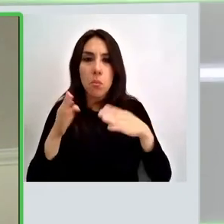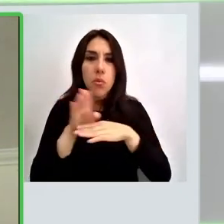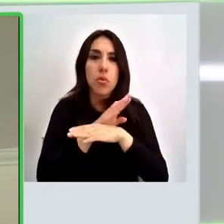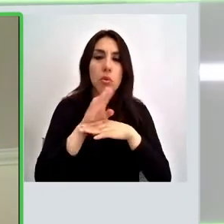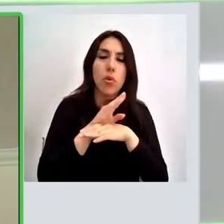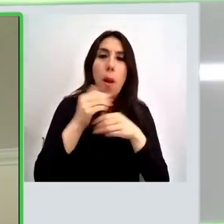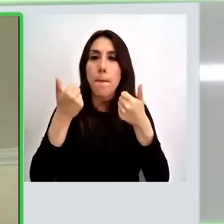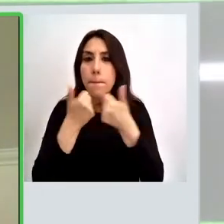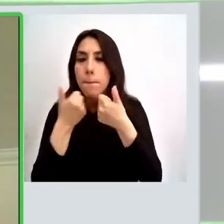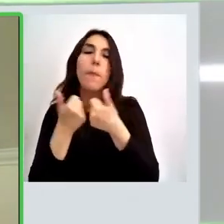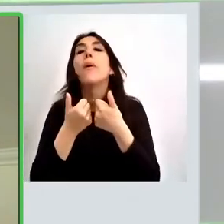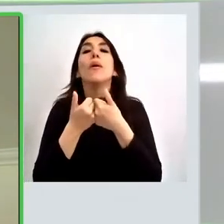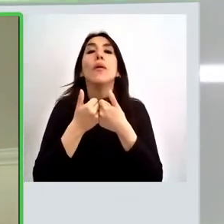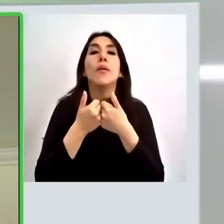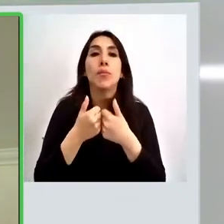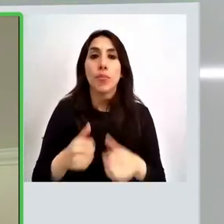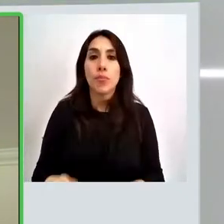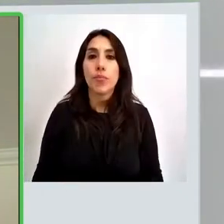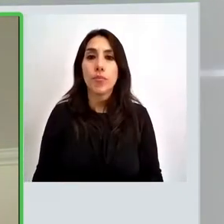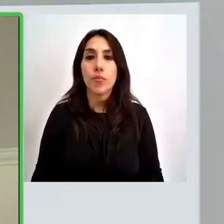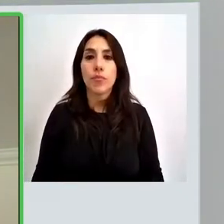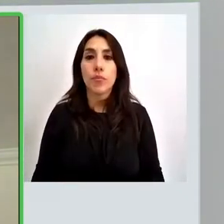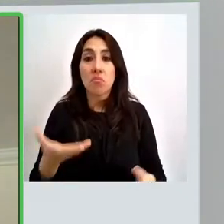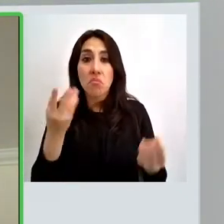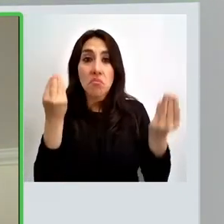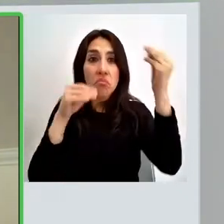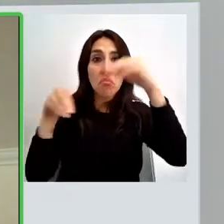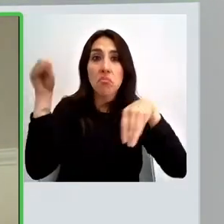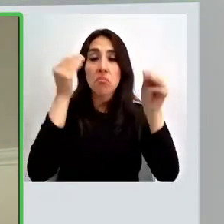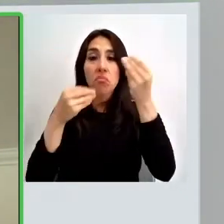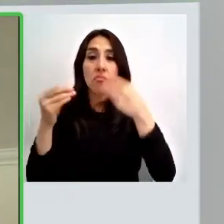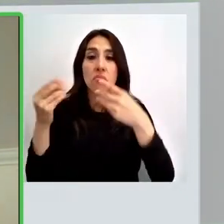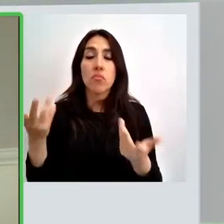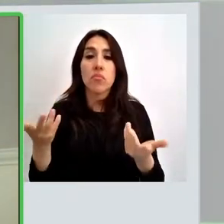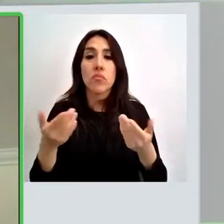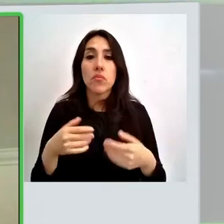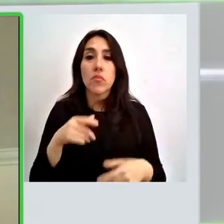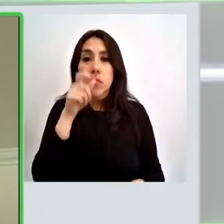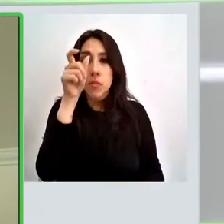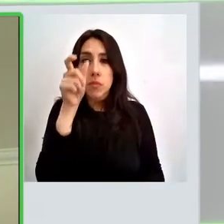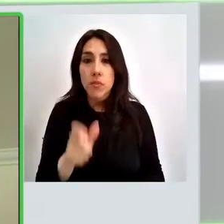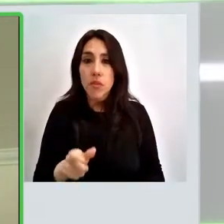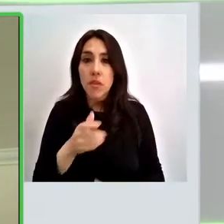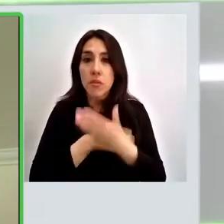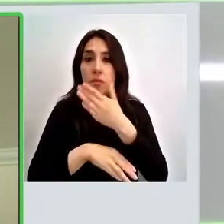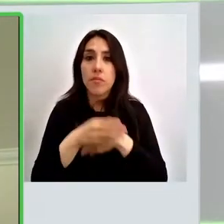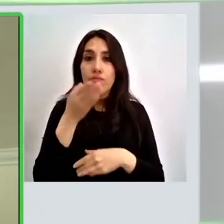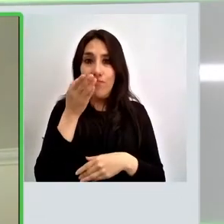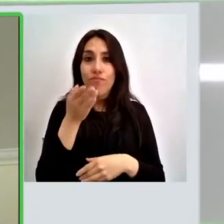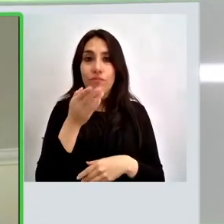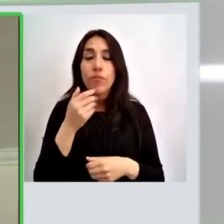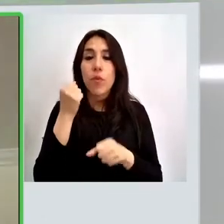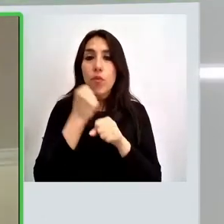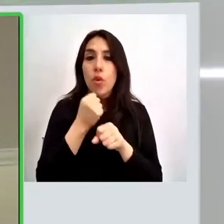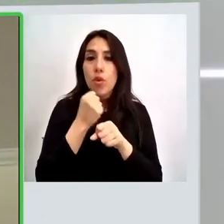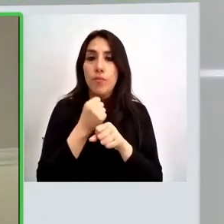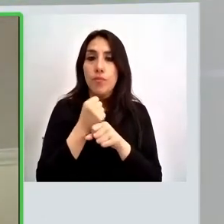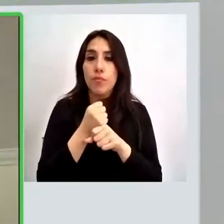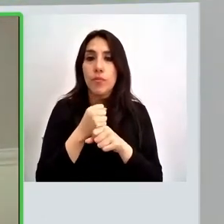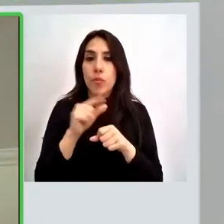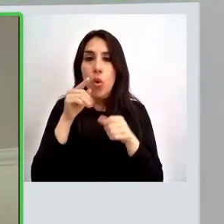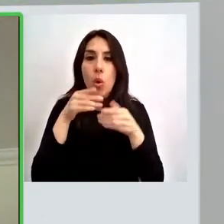adaptados para las personas con discapacidad y eso en realidad es un trabajo para cualquier persona pero en un entorno